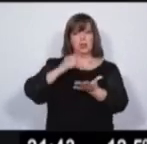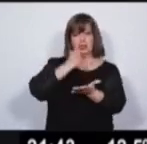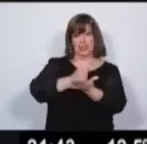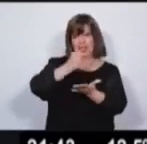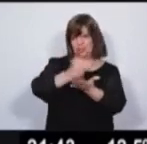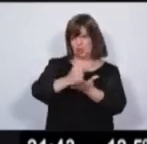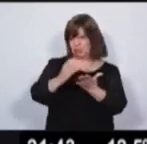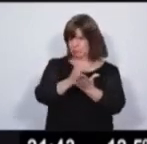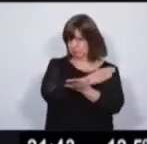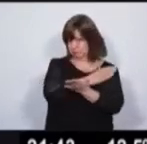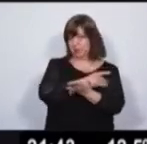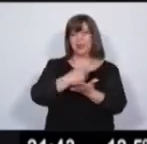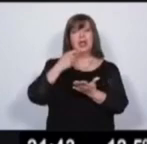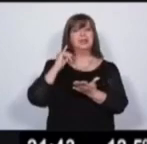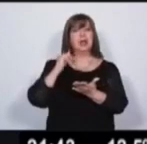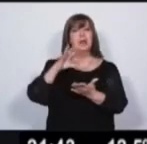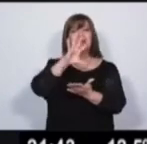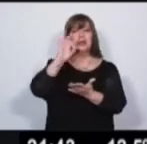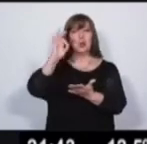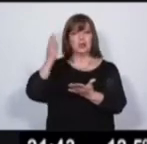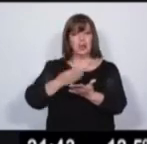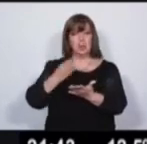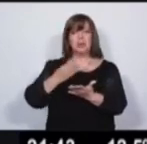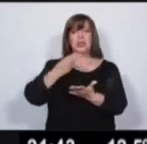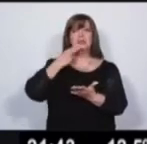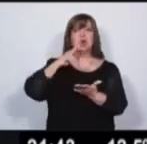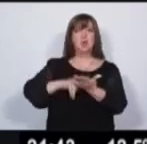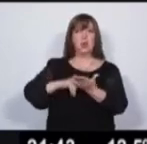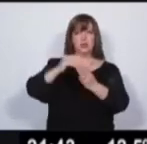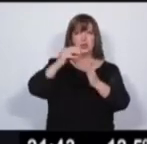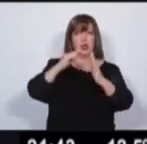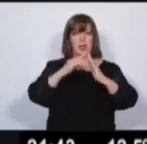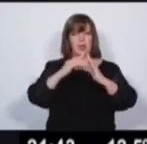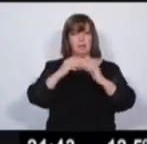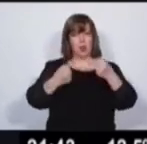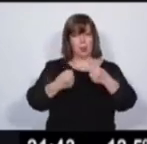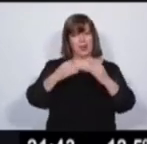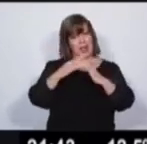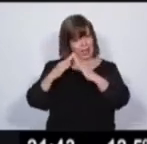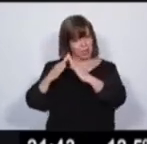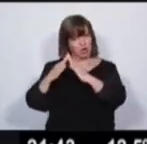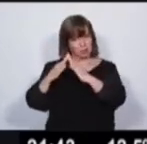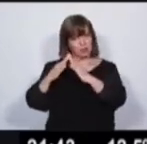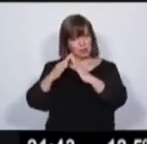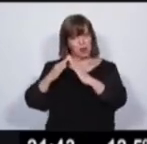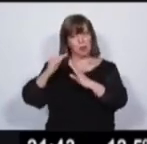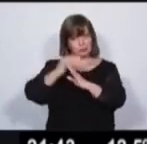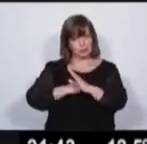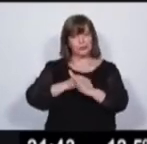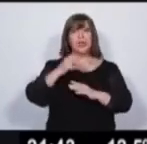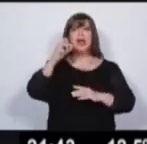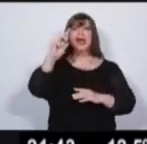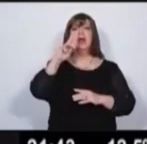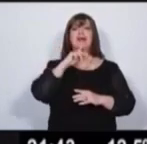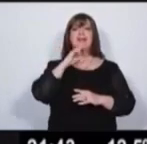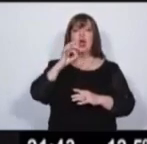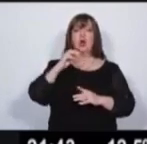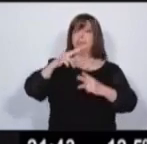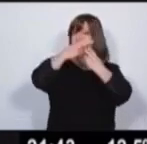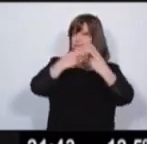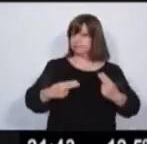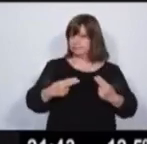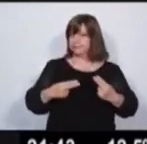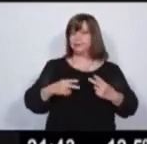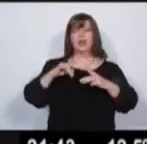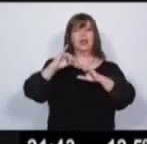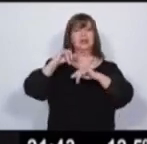vamos a reducir 50% impuesto inmobiliario vamos a eliminar la rto y vamos a eliminar 26 tazas por